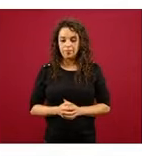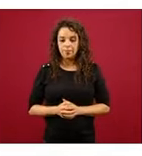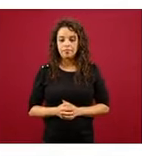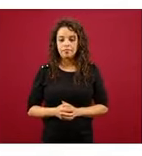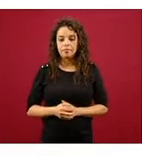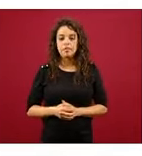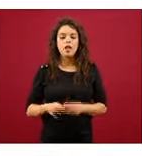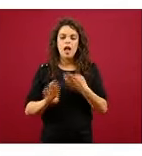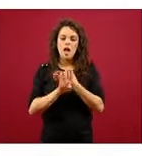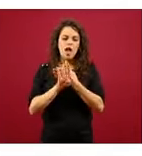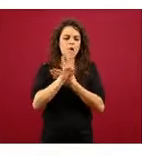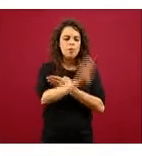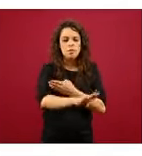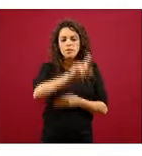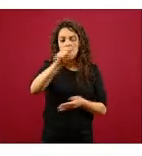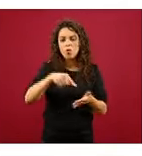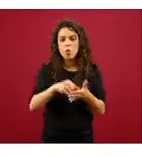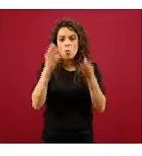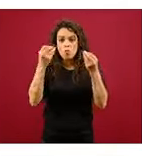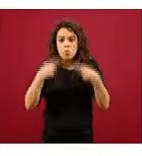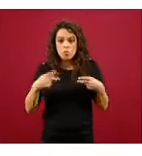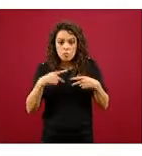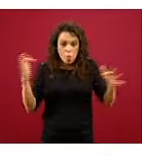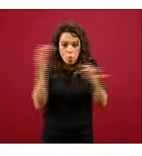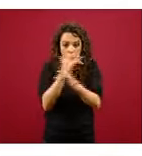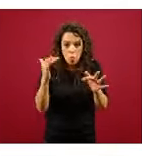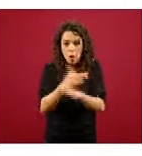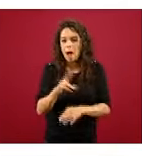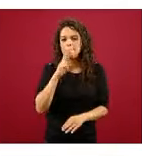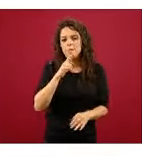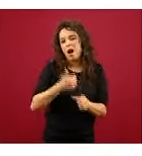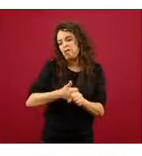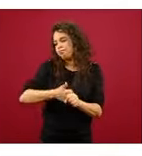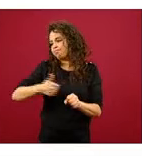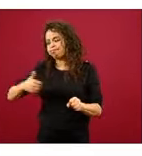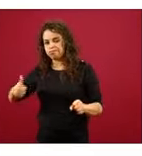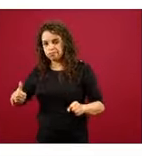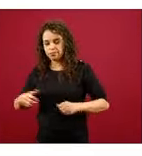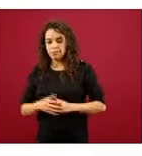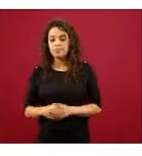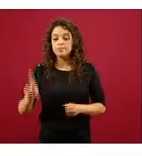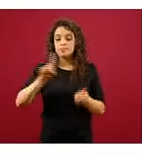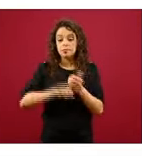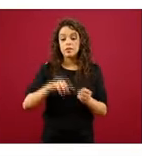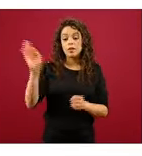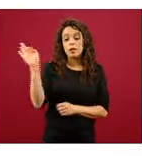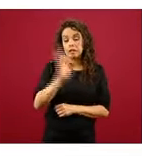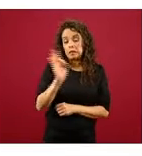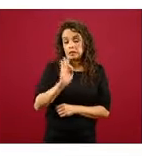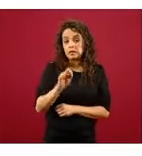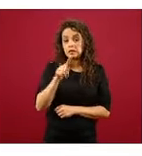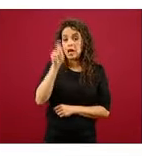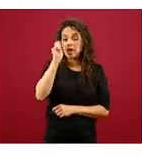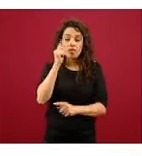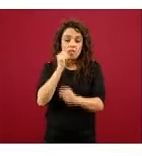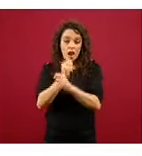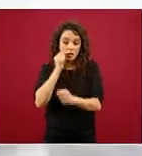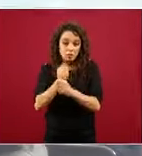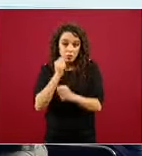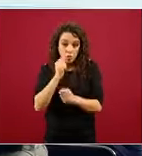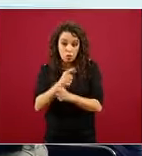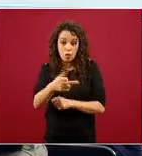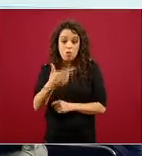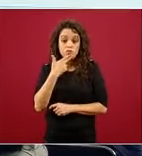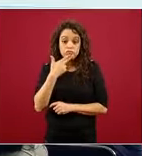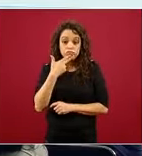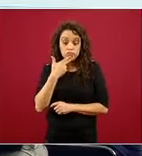Y independientemente de ello, si voy en el transporte público, si tengo que ir en una situación en donde me voy a encontrar con más